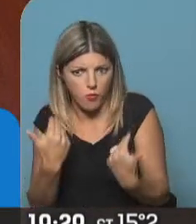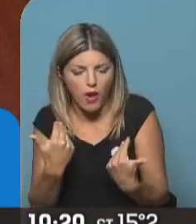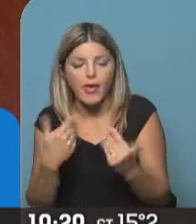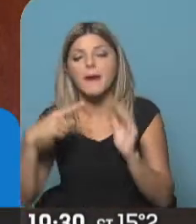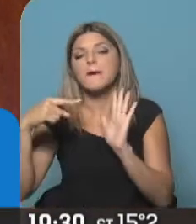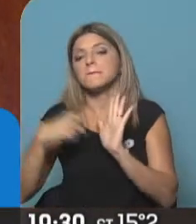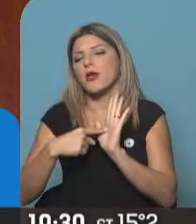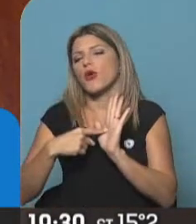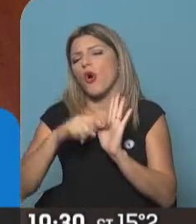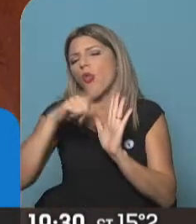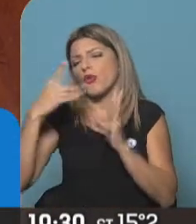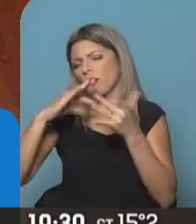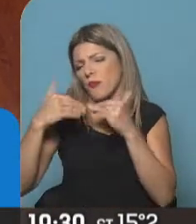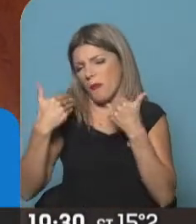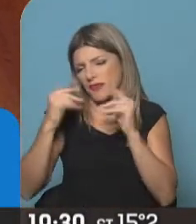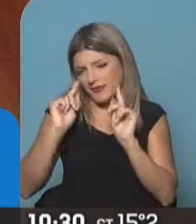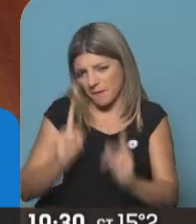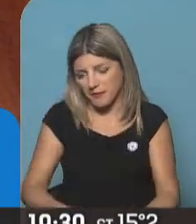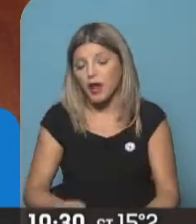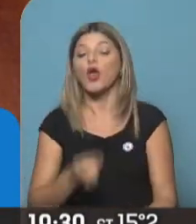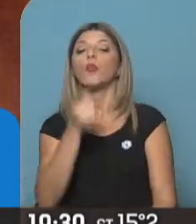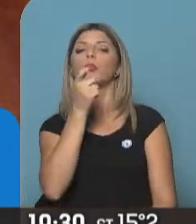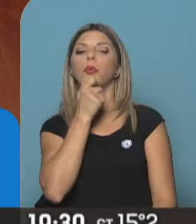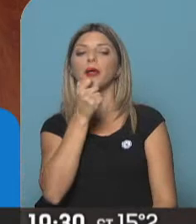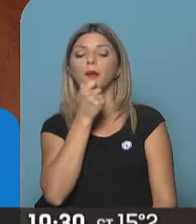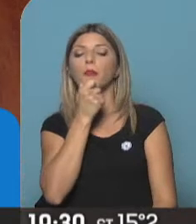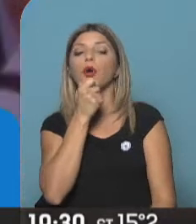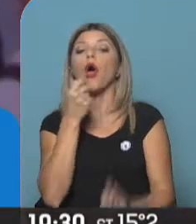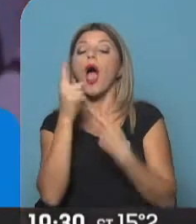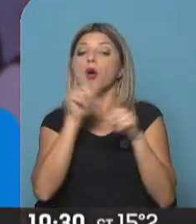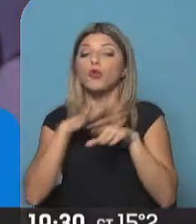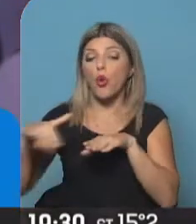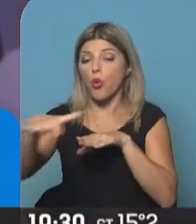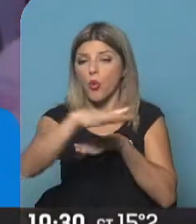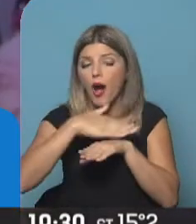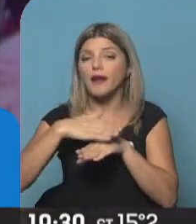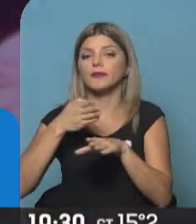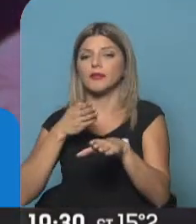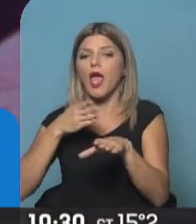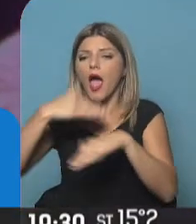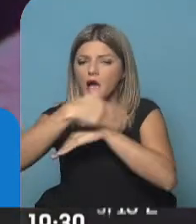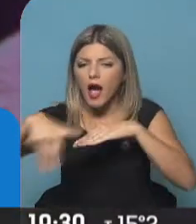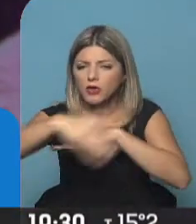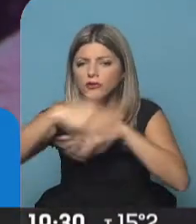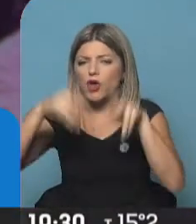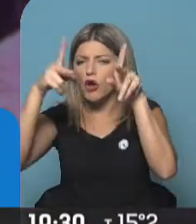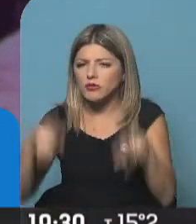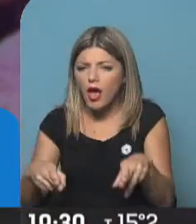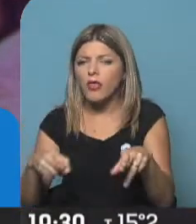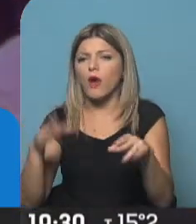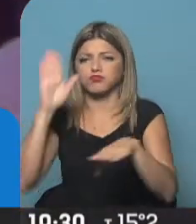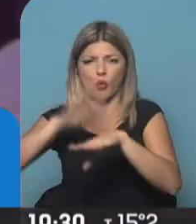de otra manera porque también para no interrumpir el tránsito de los de todas las personas que ayer estuvieron ustedes para llegar a su trabajo eso es lo que quizá